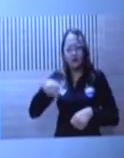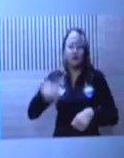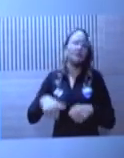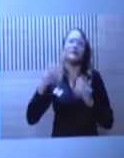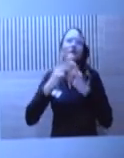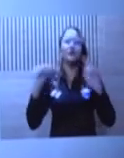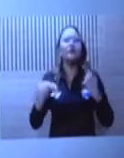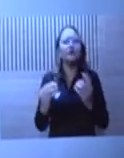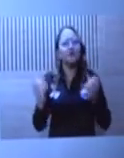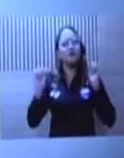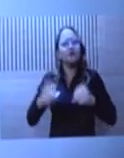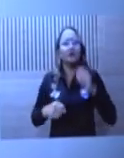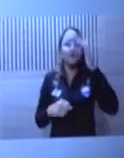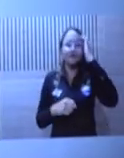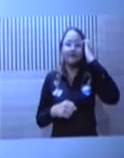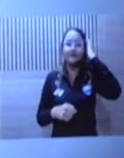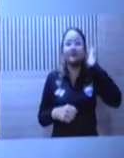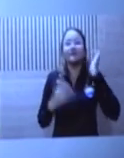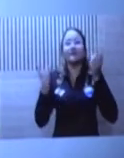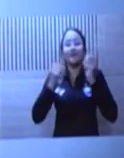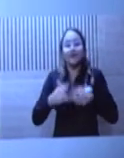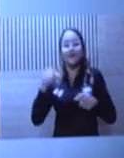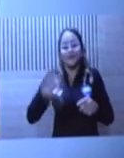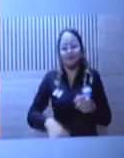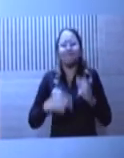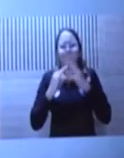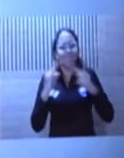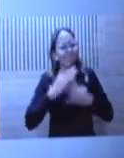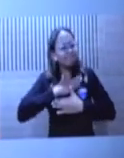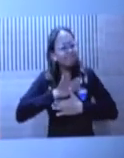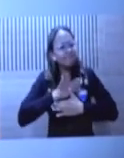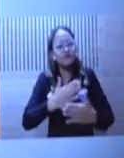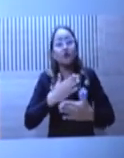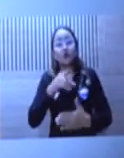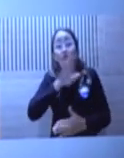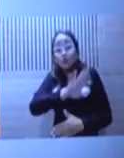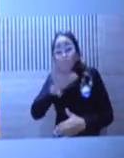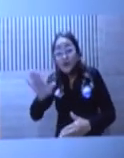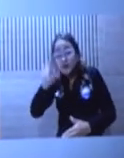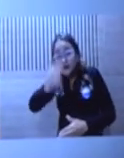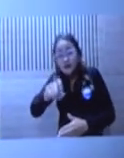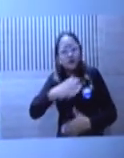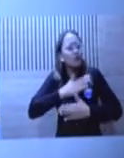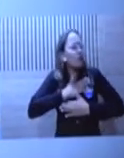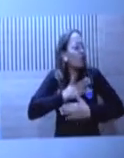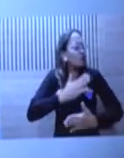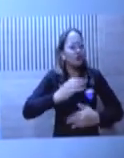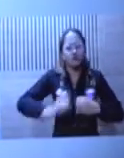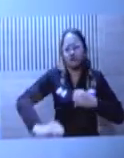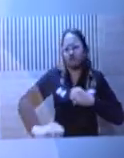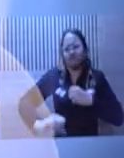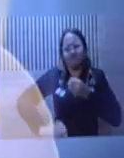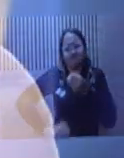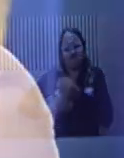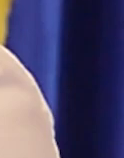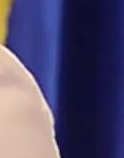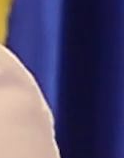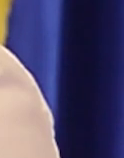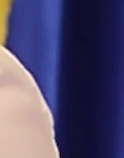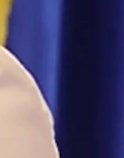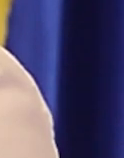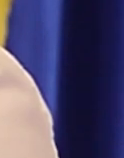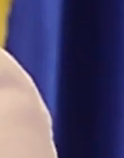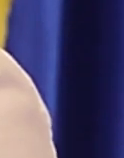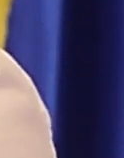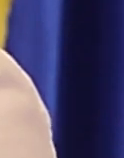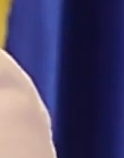la ciudad y por supuesto de parte de la universidad lo mismo lo que ustedes necesiten de la institución y podamos compartir podemos hacerlo finalmente